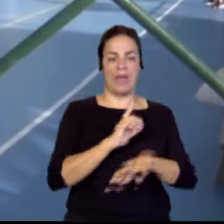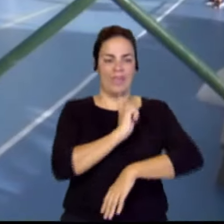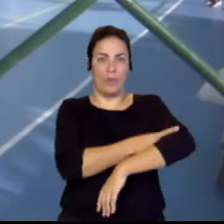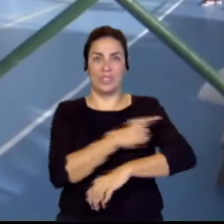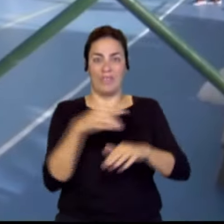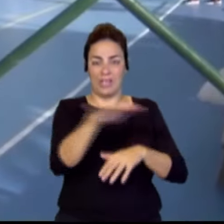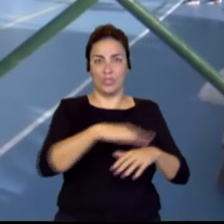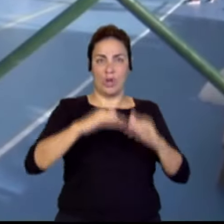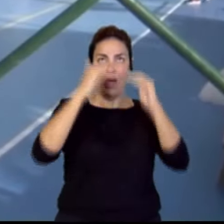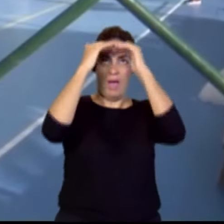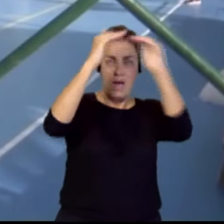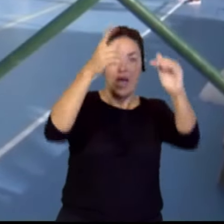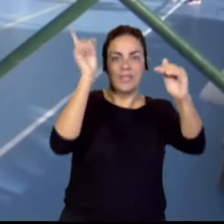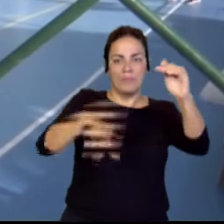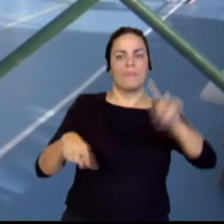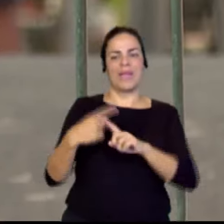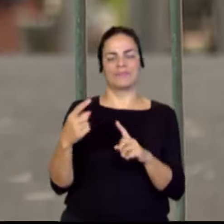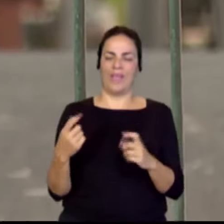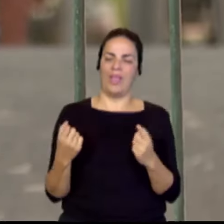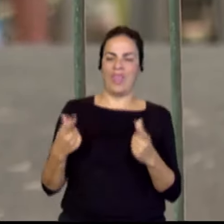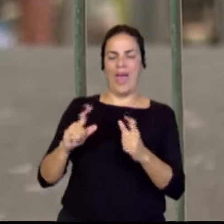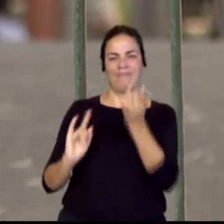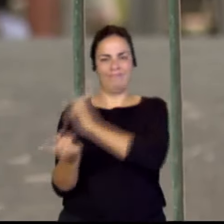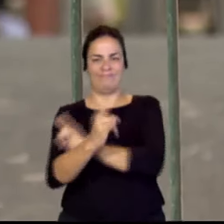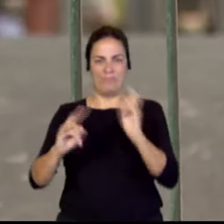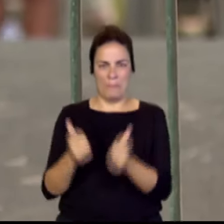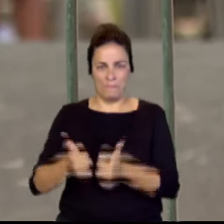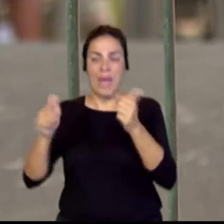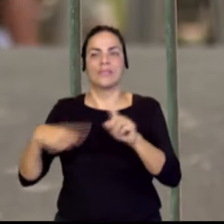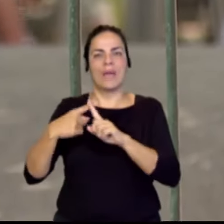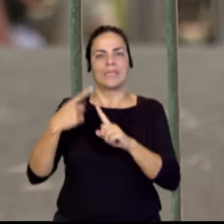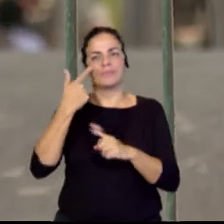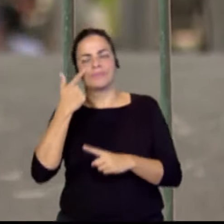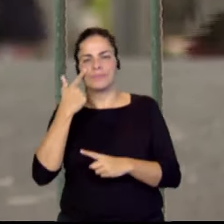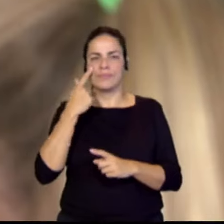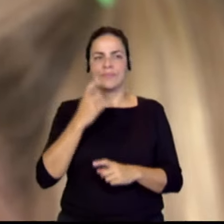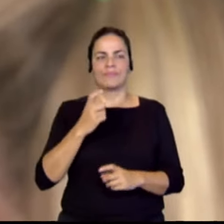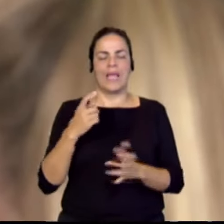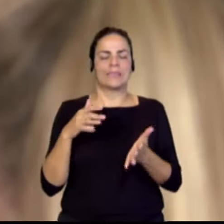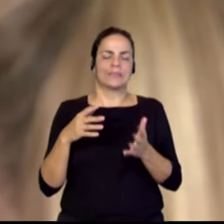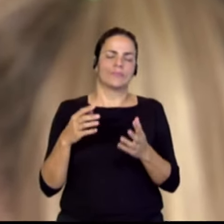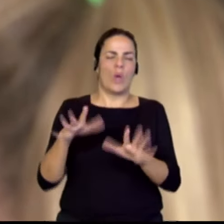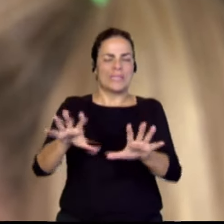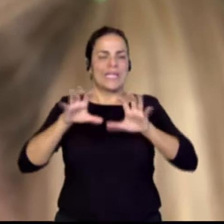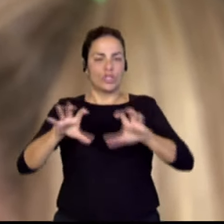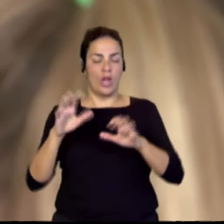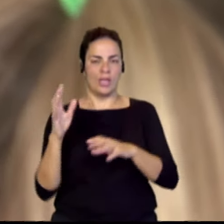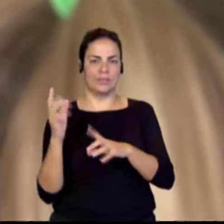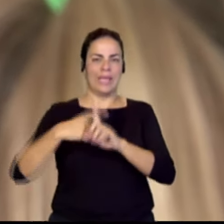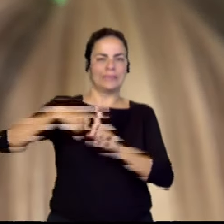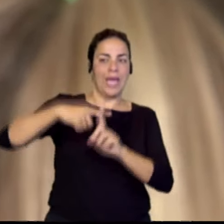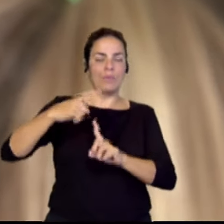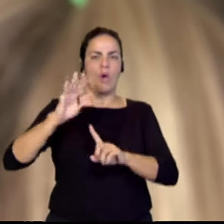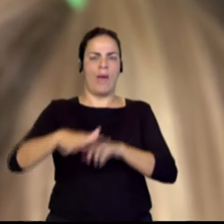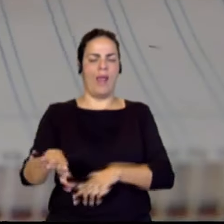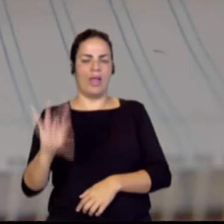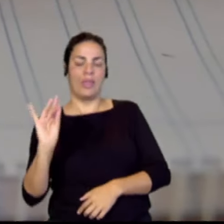naturalizar espacios instalar sensores térmicos que ayude al equipo directivo a tomar decisiones o sistemas deim